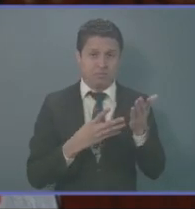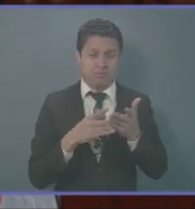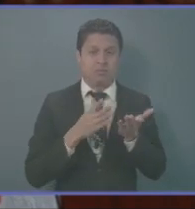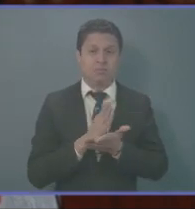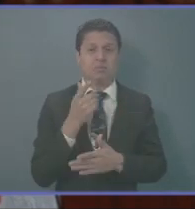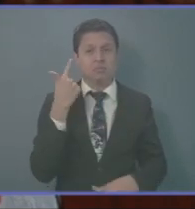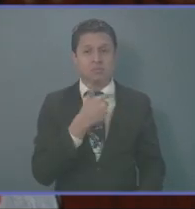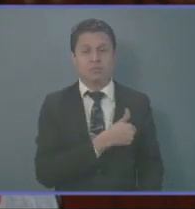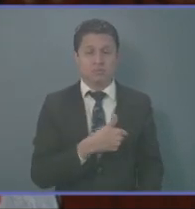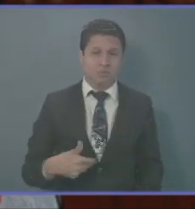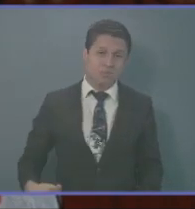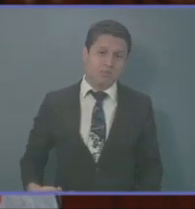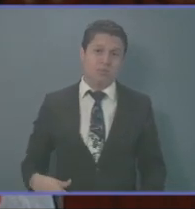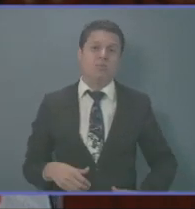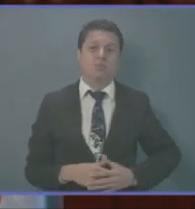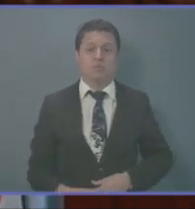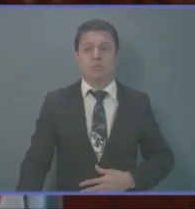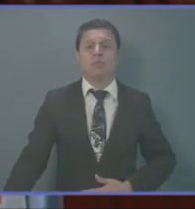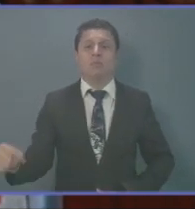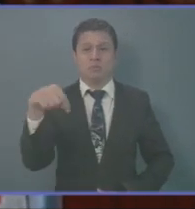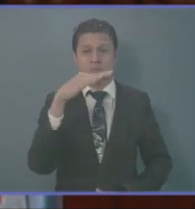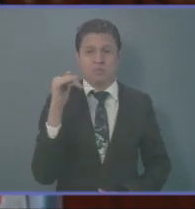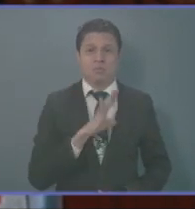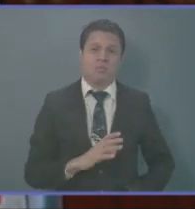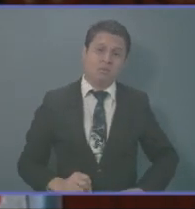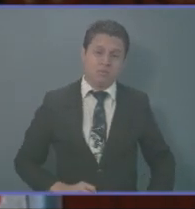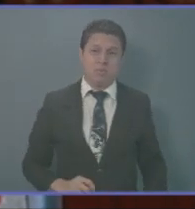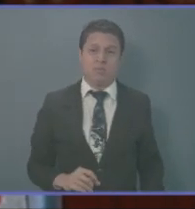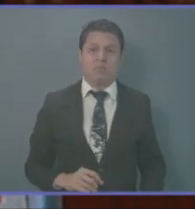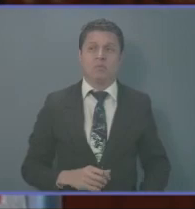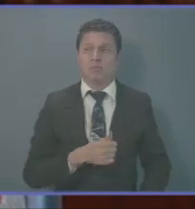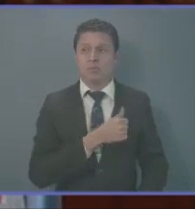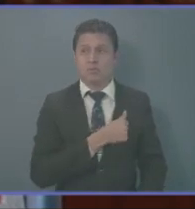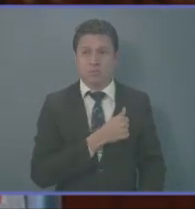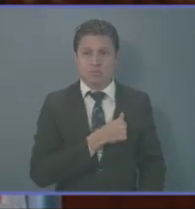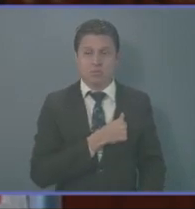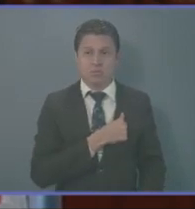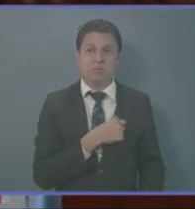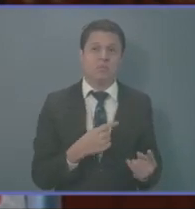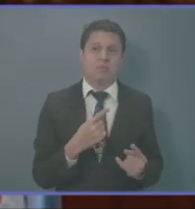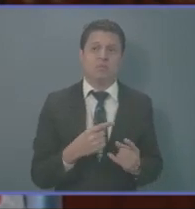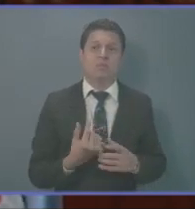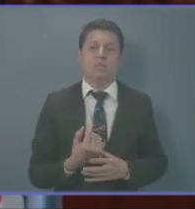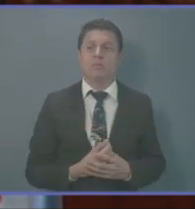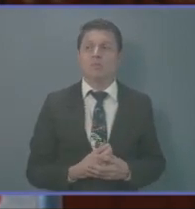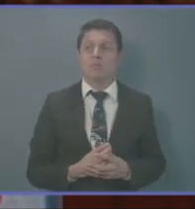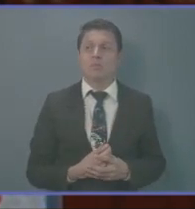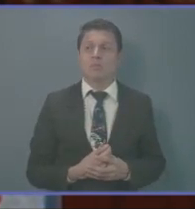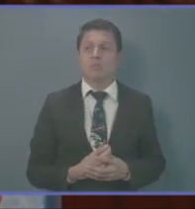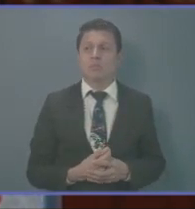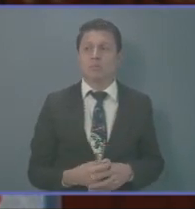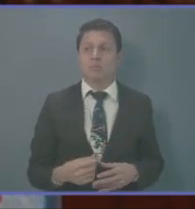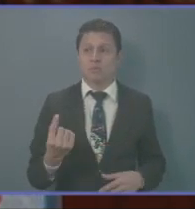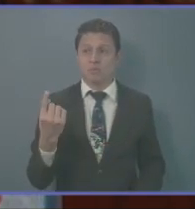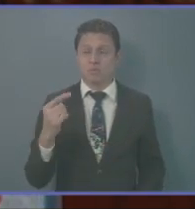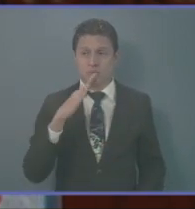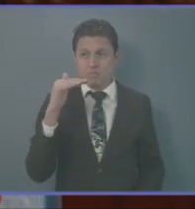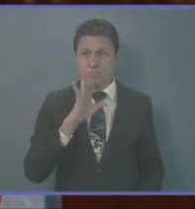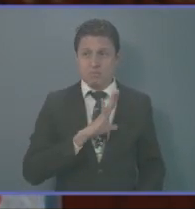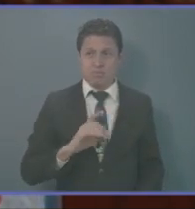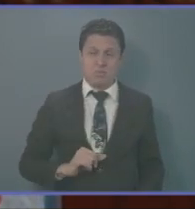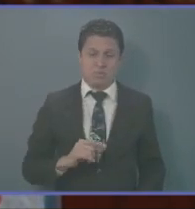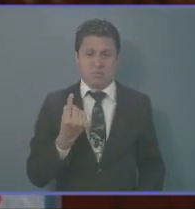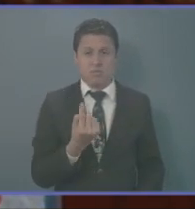del Banco Central de Reserva de El Salvador en su calidad de gobernador del país ante el Fondo